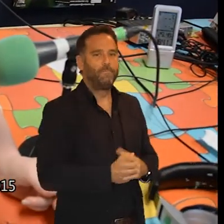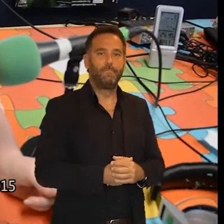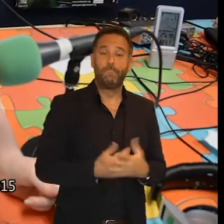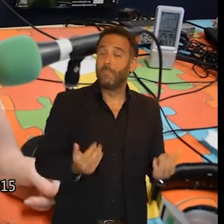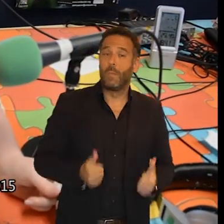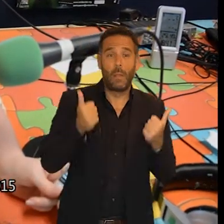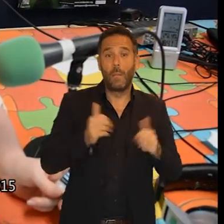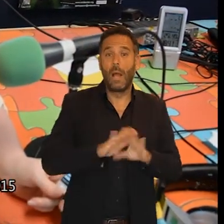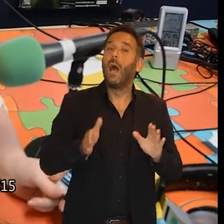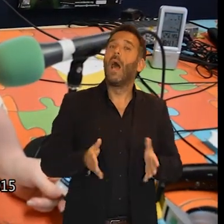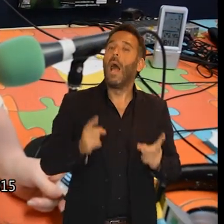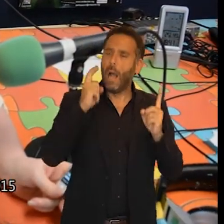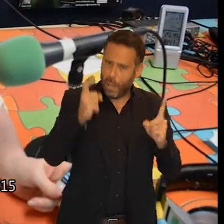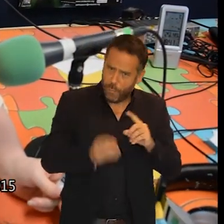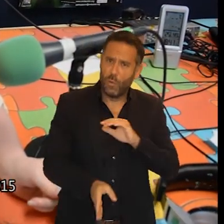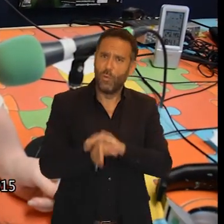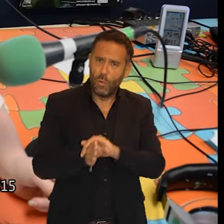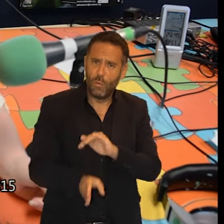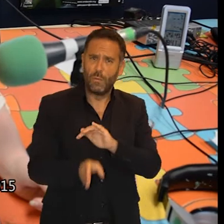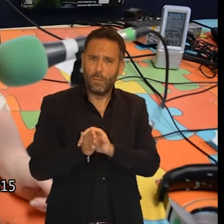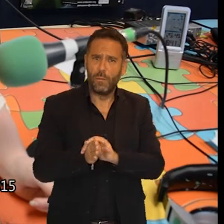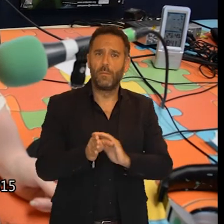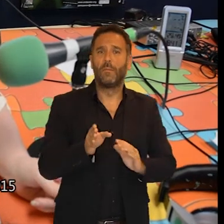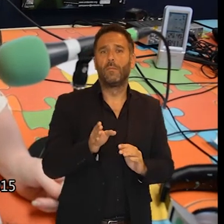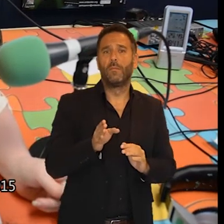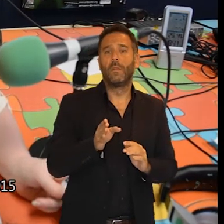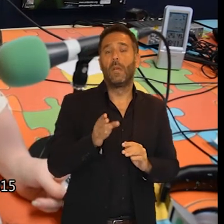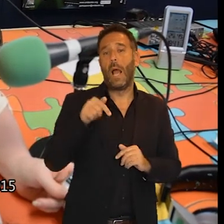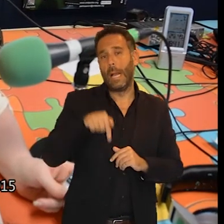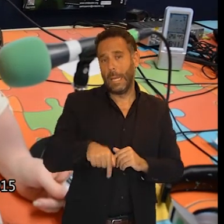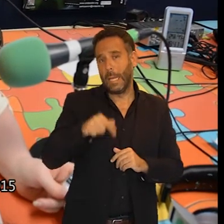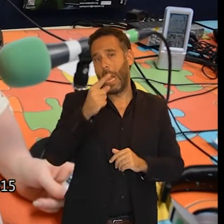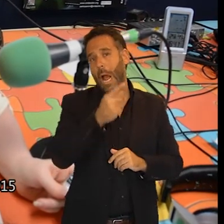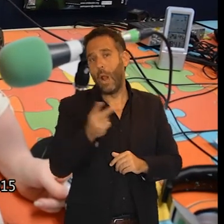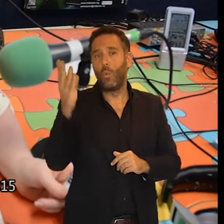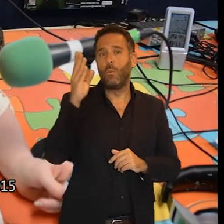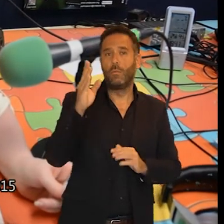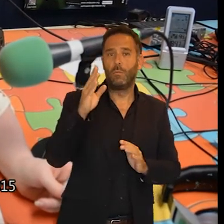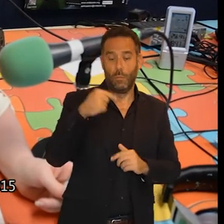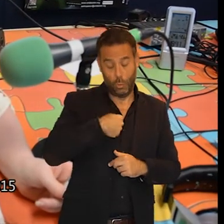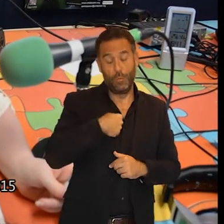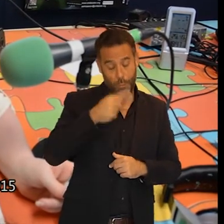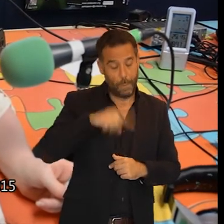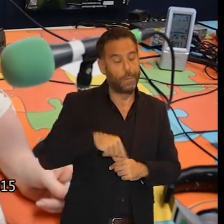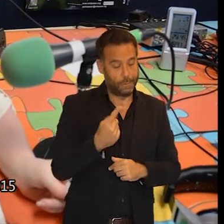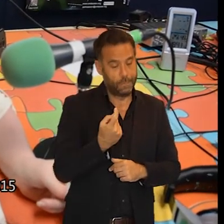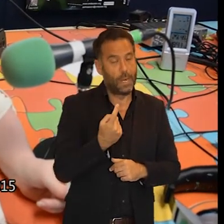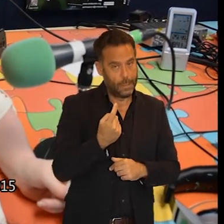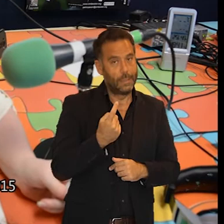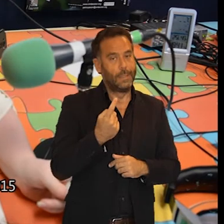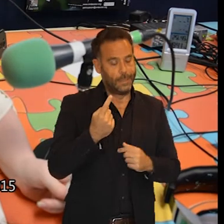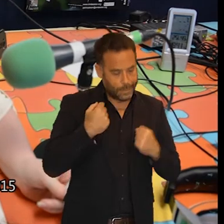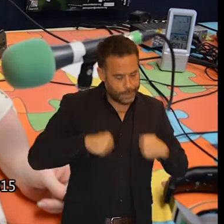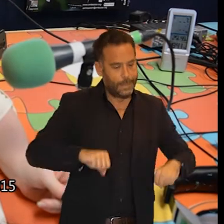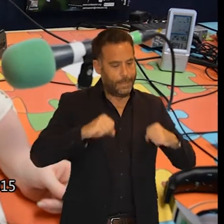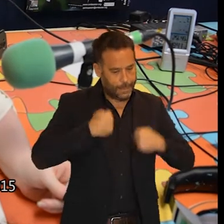nada, a seguir. Y que tendremos que aquí algunos, y yo me señalo. Yo también, Jorge. Tenemos que aplicarnos